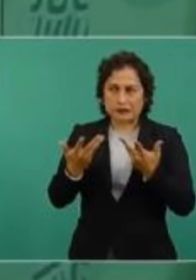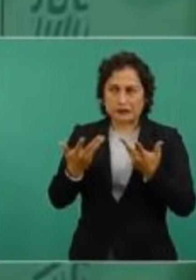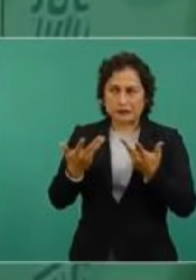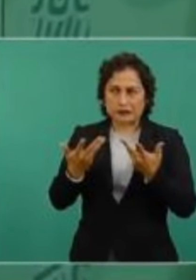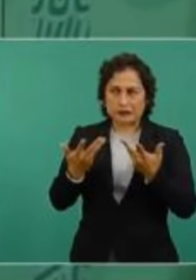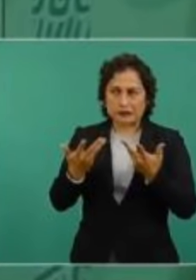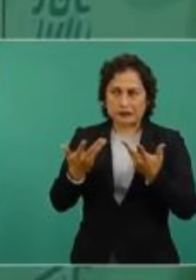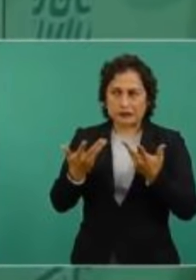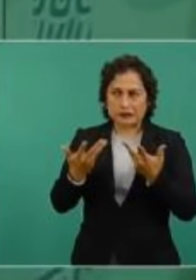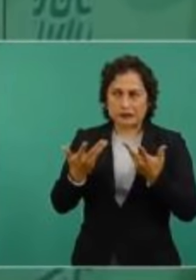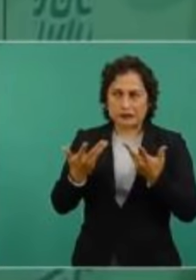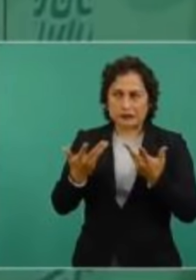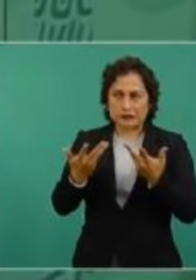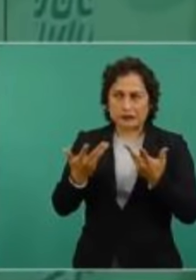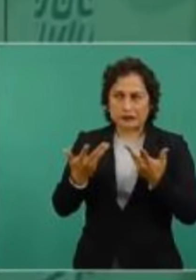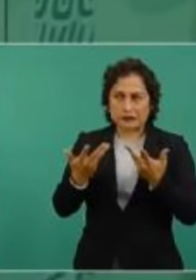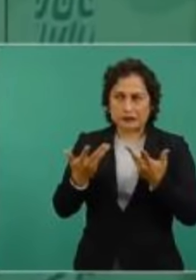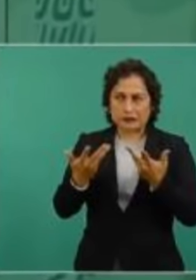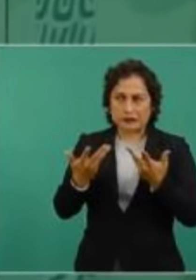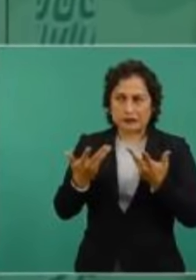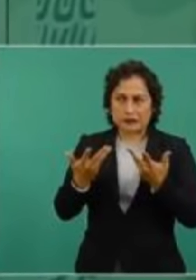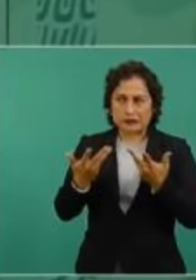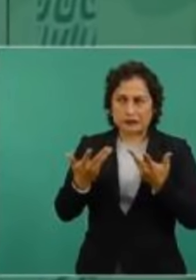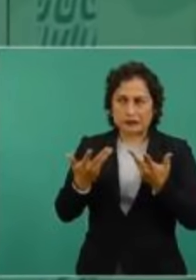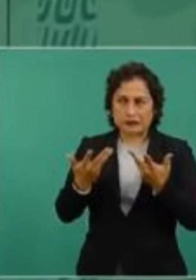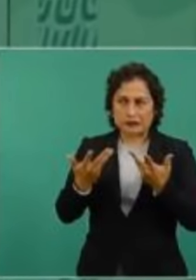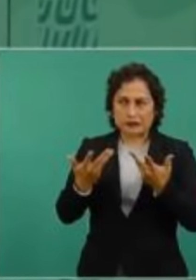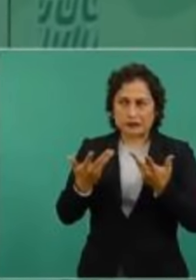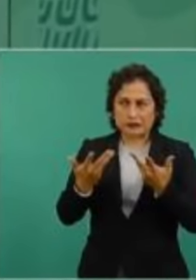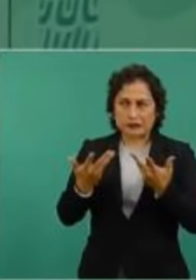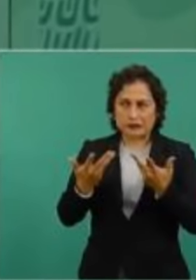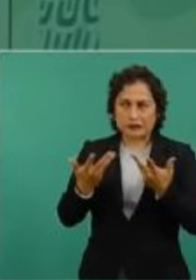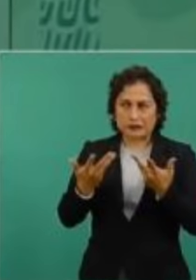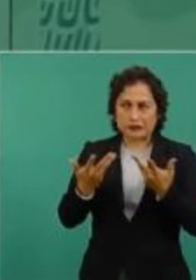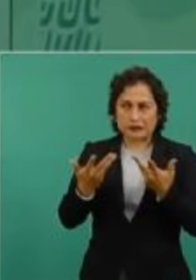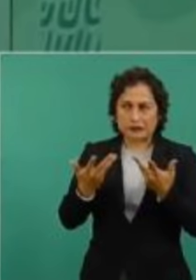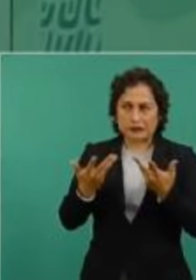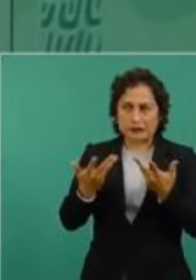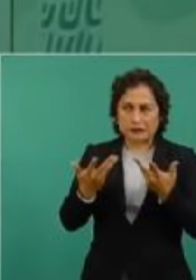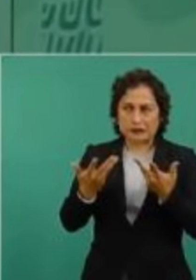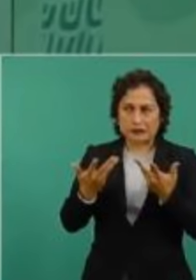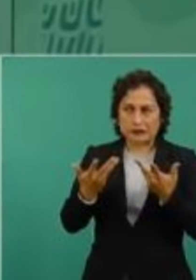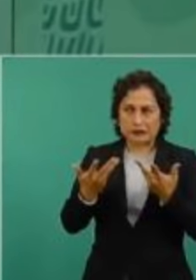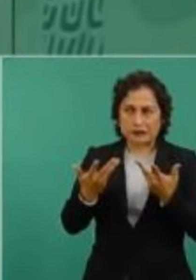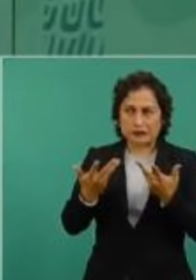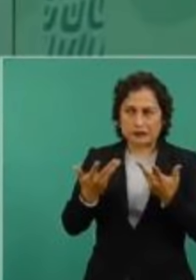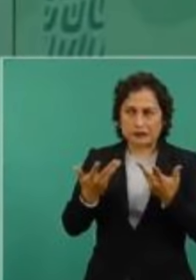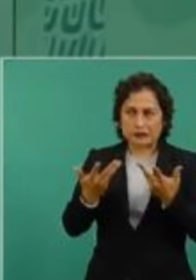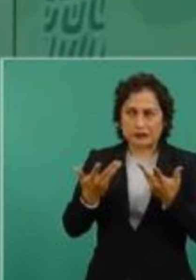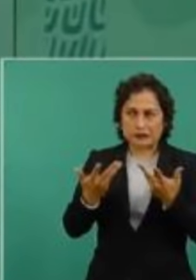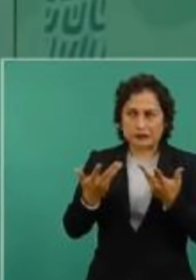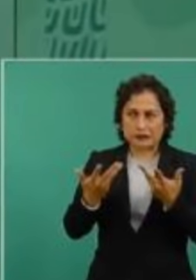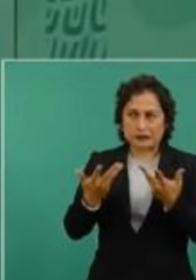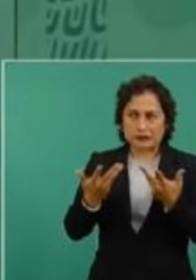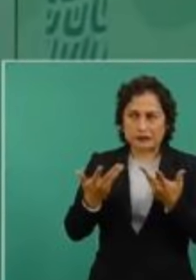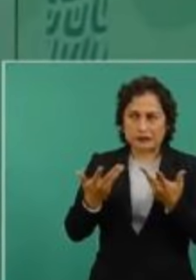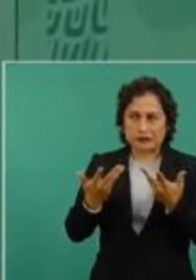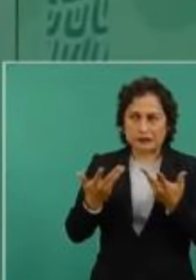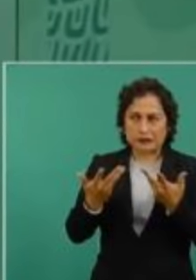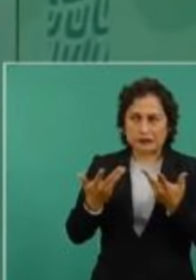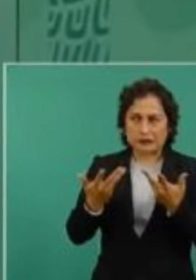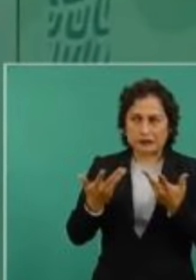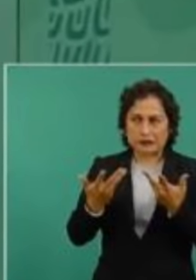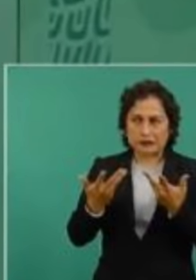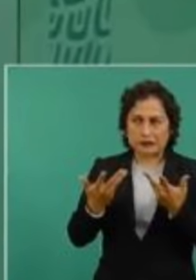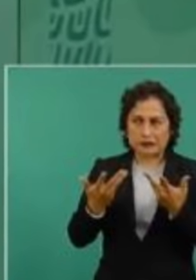Obrador, hoy en día se necesita gente honesta y con convicciones y no candidatos que sean impuestos